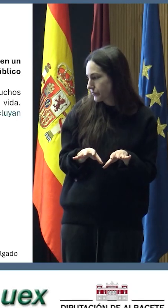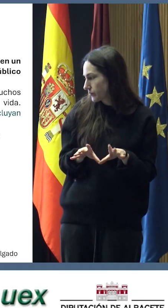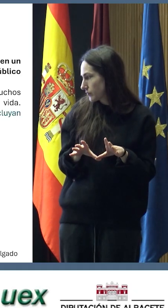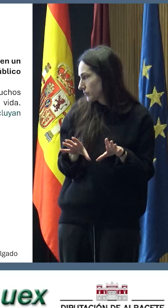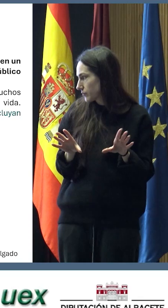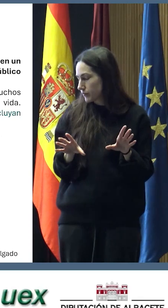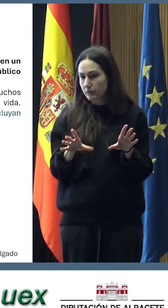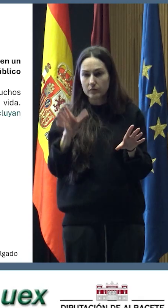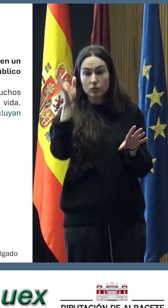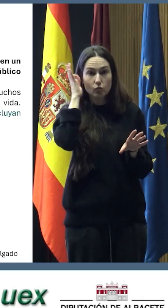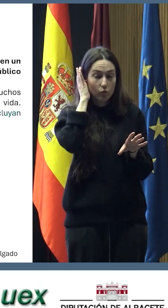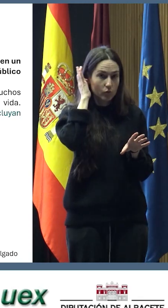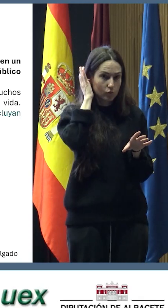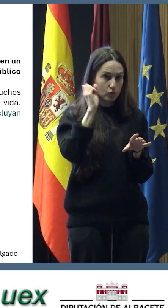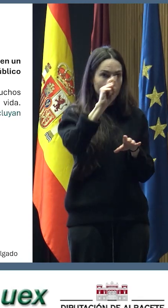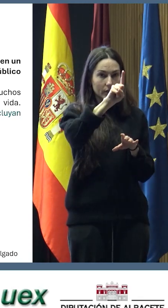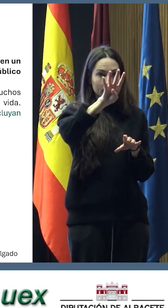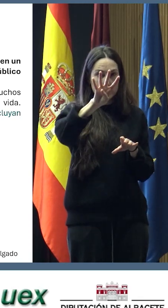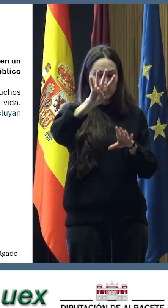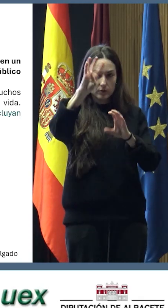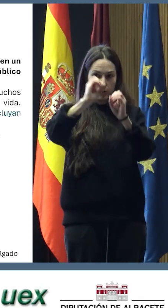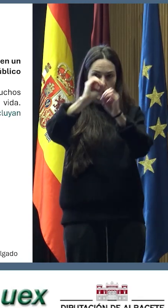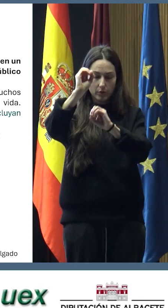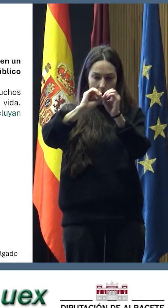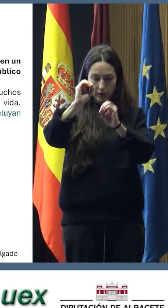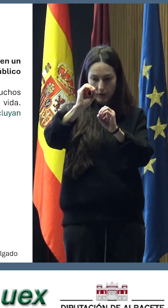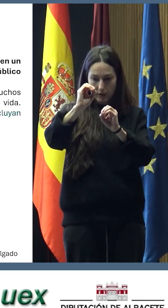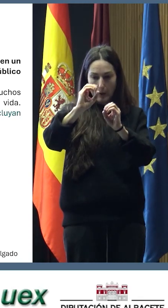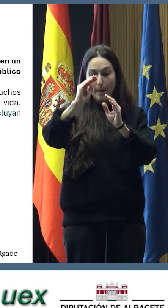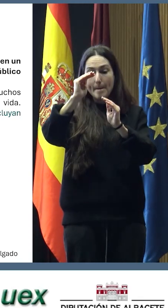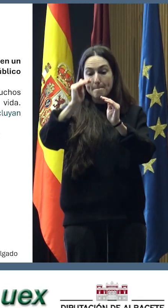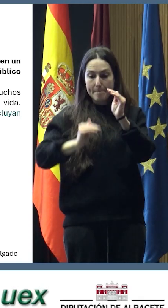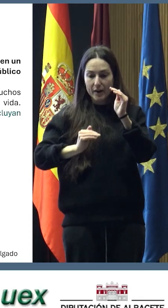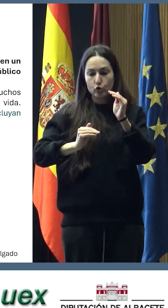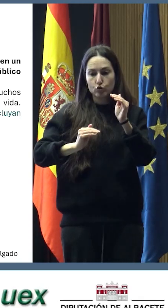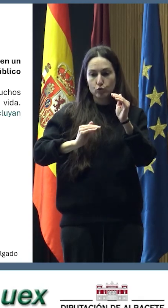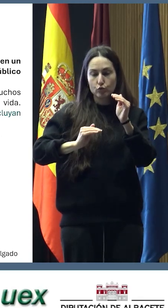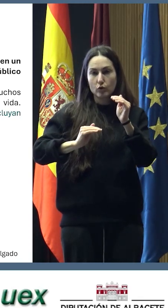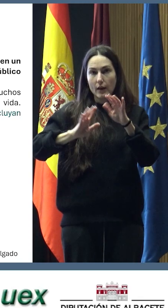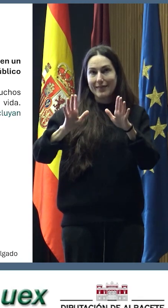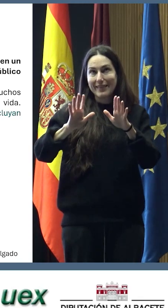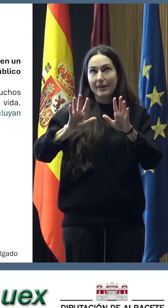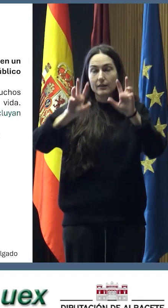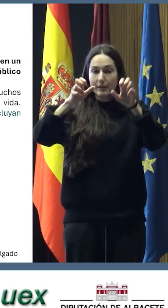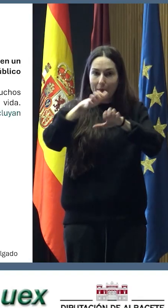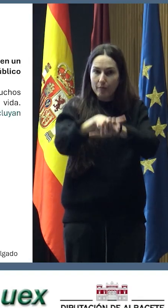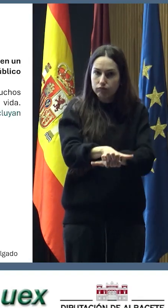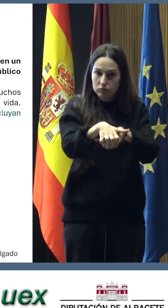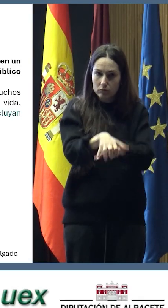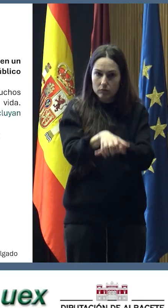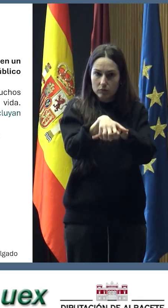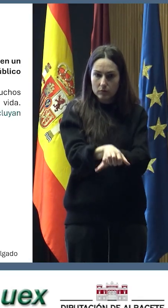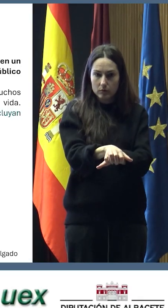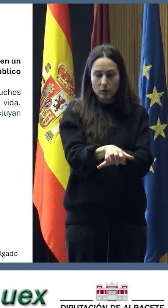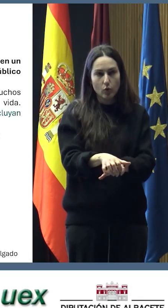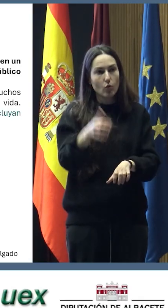universidad, que las mujeres tienen un 14% menos de probabilidades de recibir reanimación, con lo